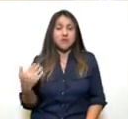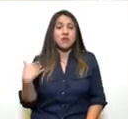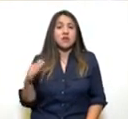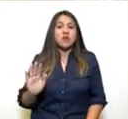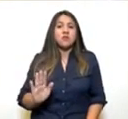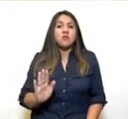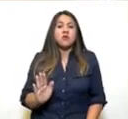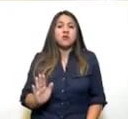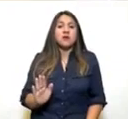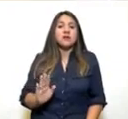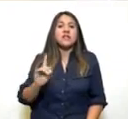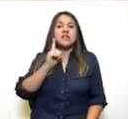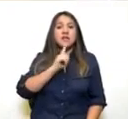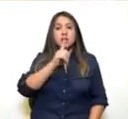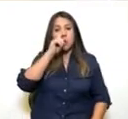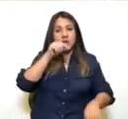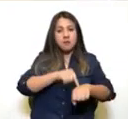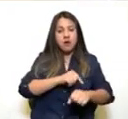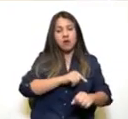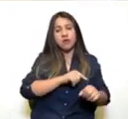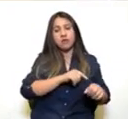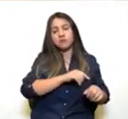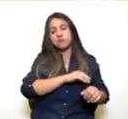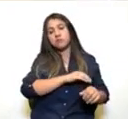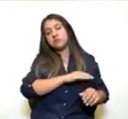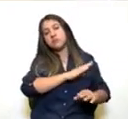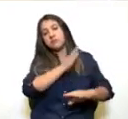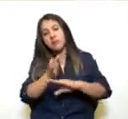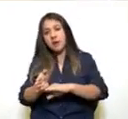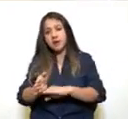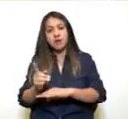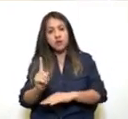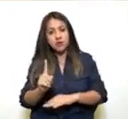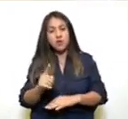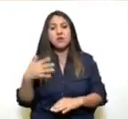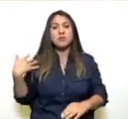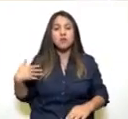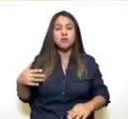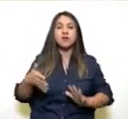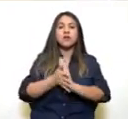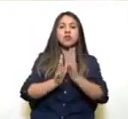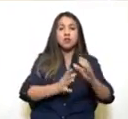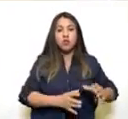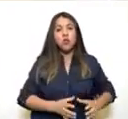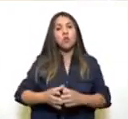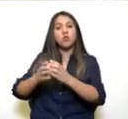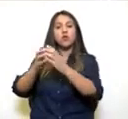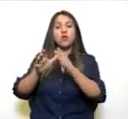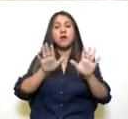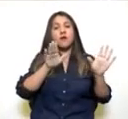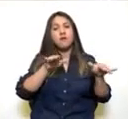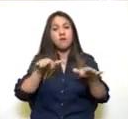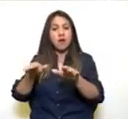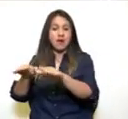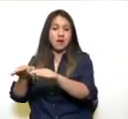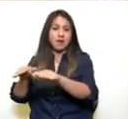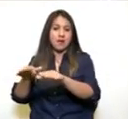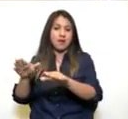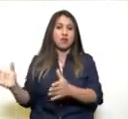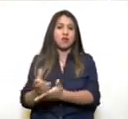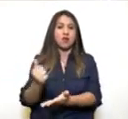llegar último solo importa volar todos juntos y llegar al destino